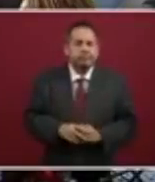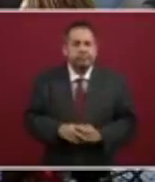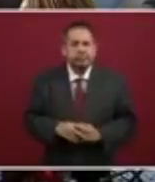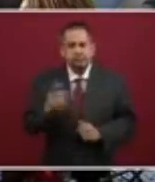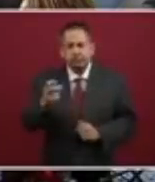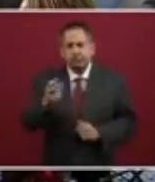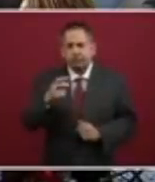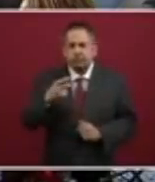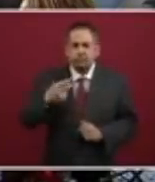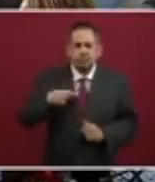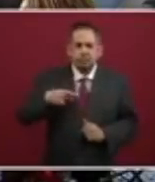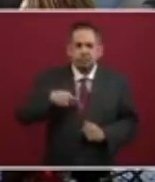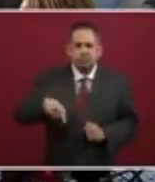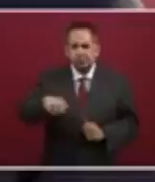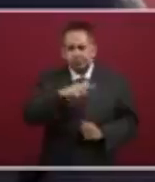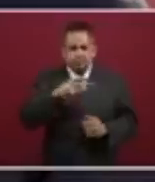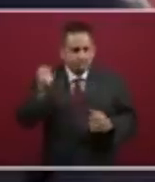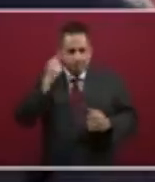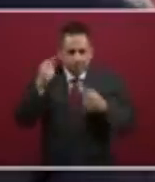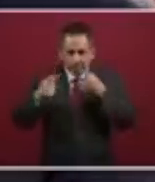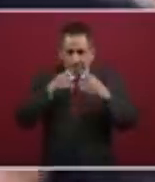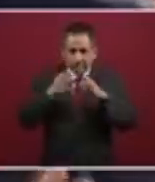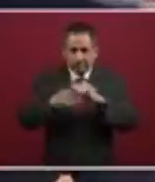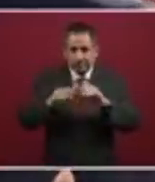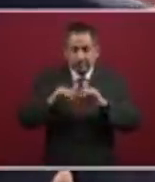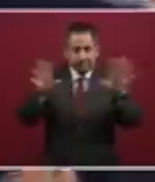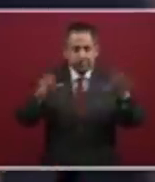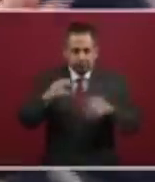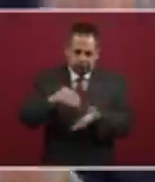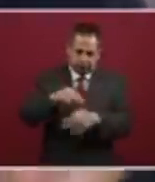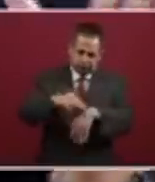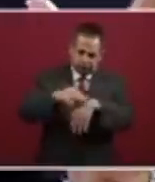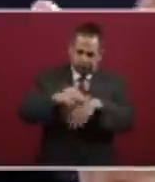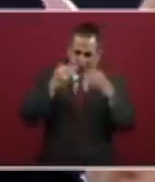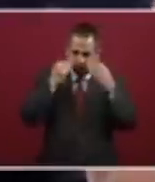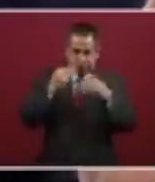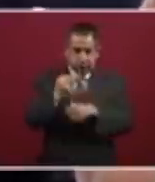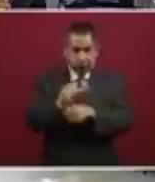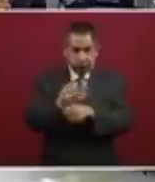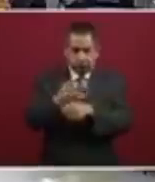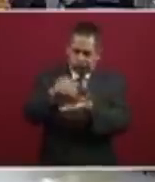por eso son buenas estas conferencias, porque queda constancia, todo está grabado.